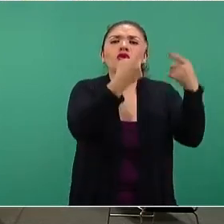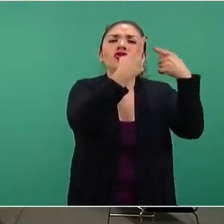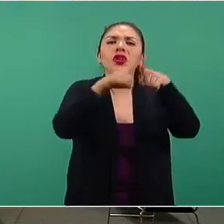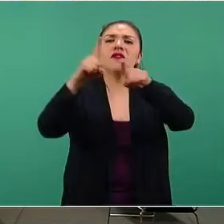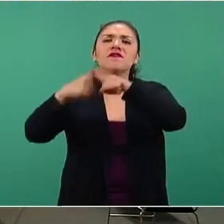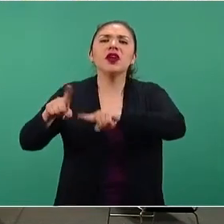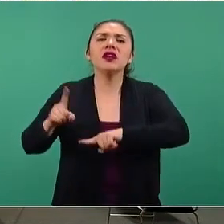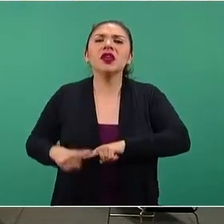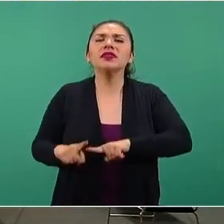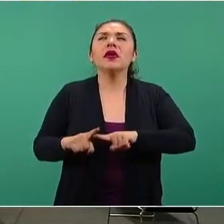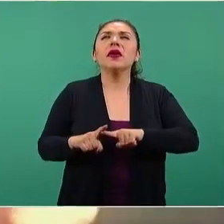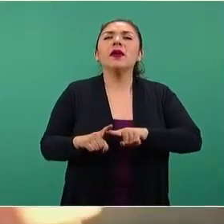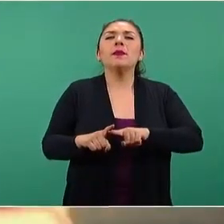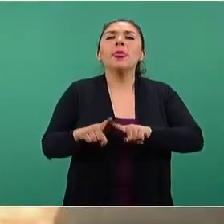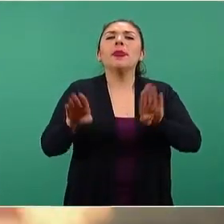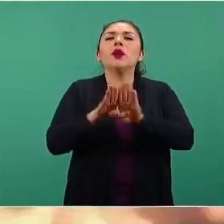distintos